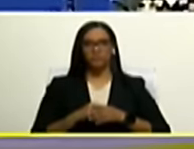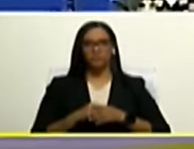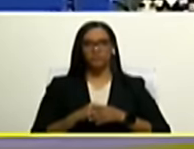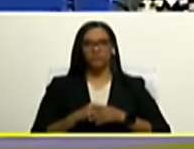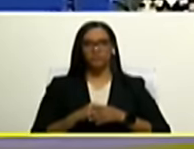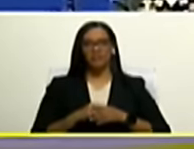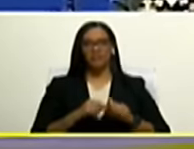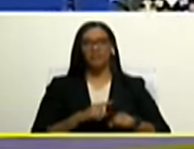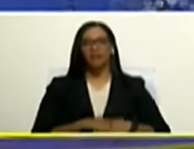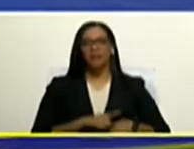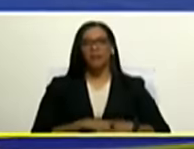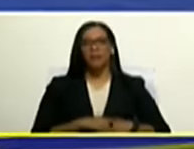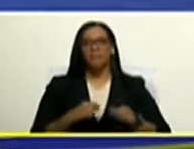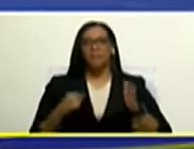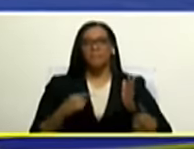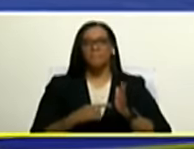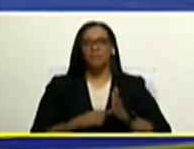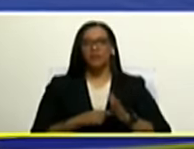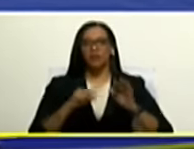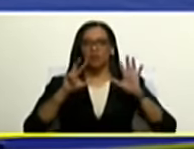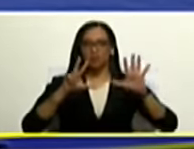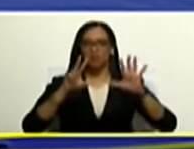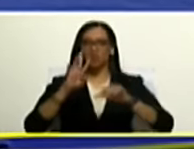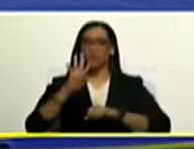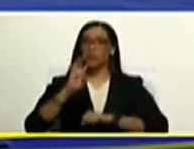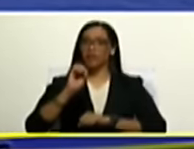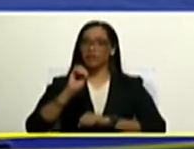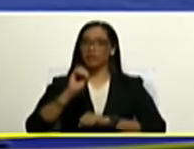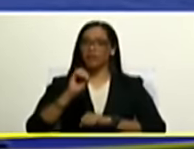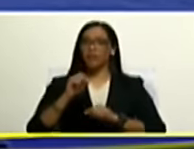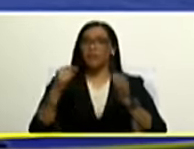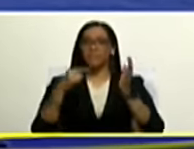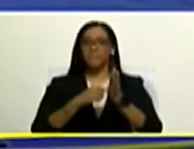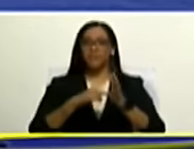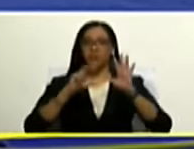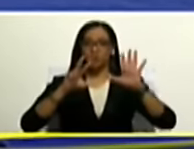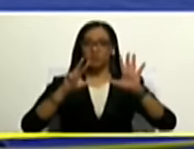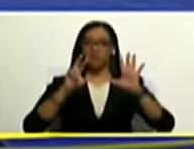este periodo de 1840 a